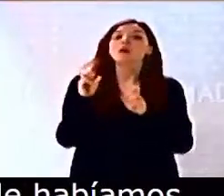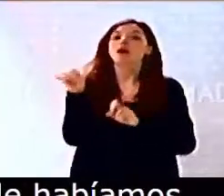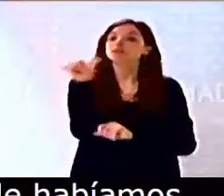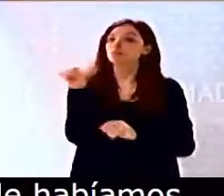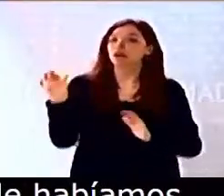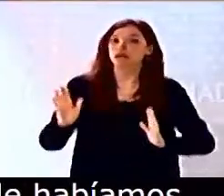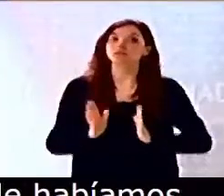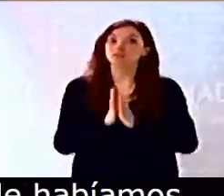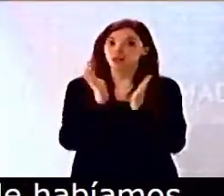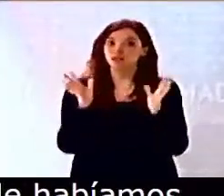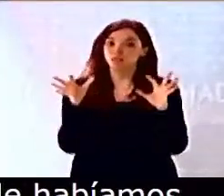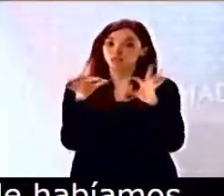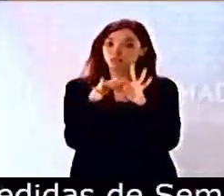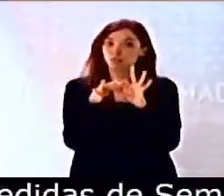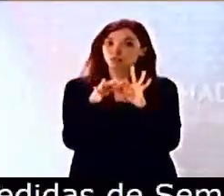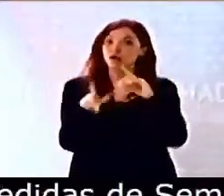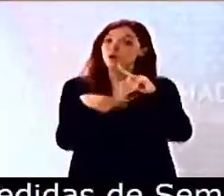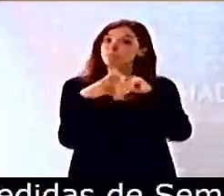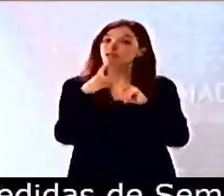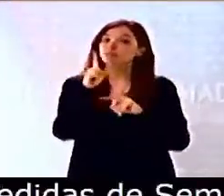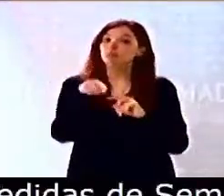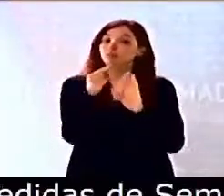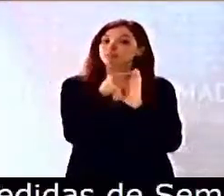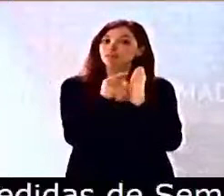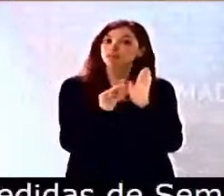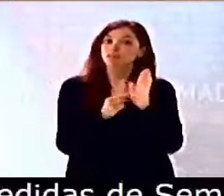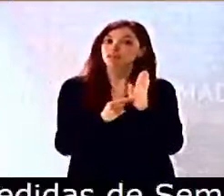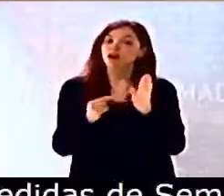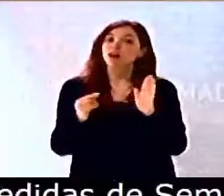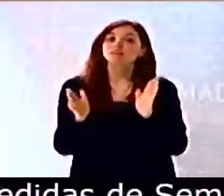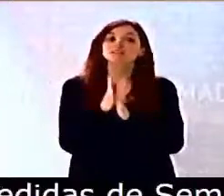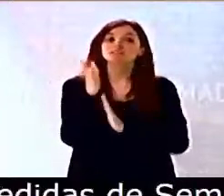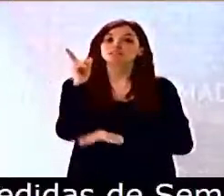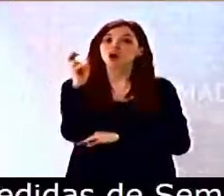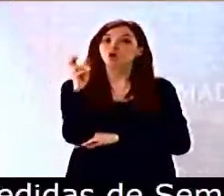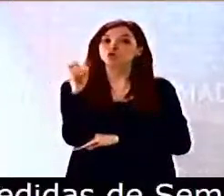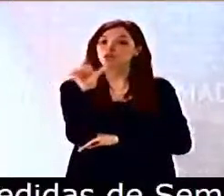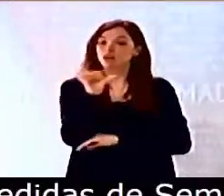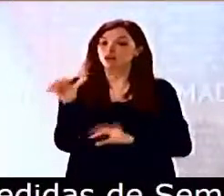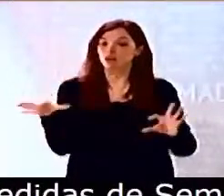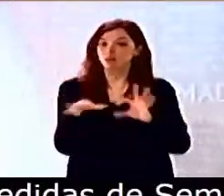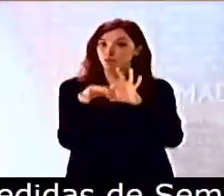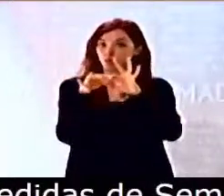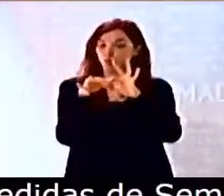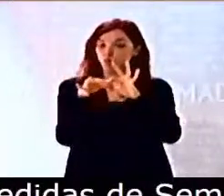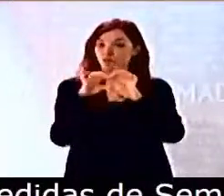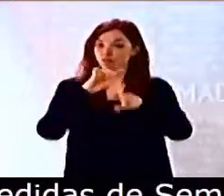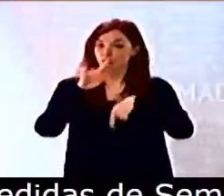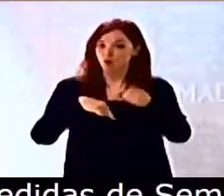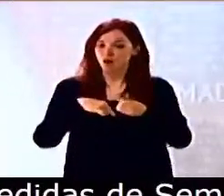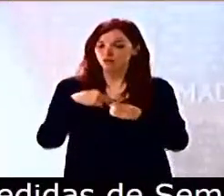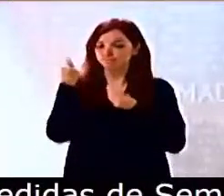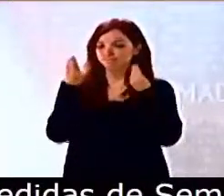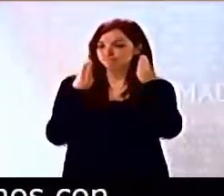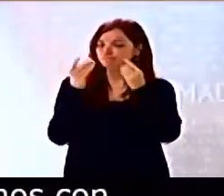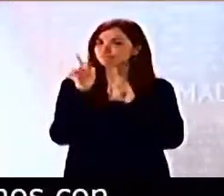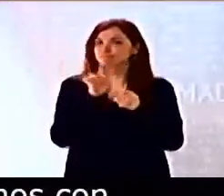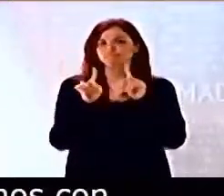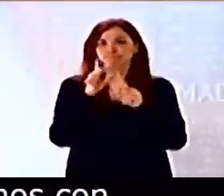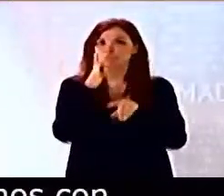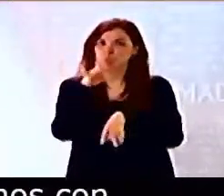Santa y con respecto a las medidas de San José, veíamos con preocupación el incremento de la